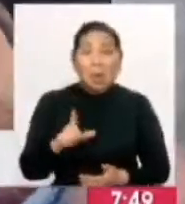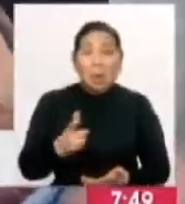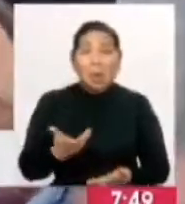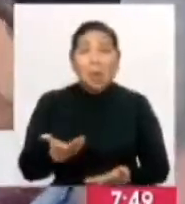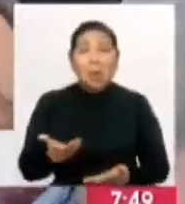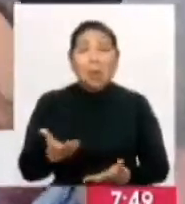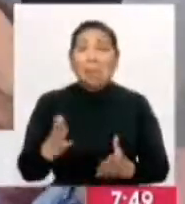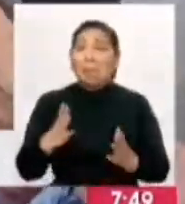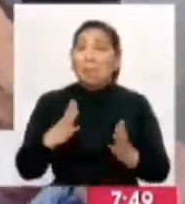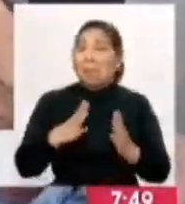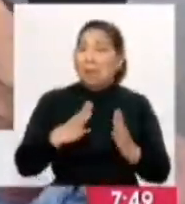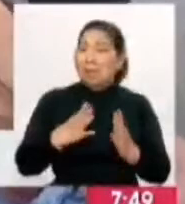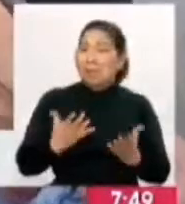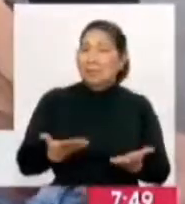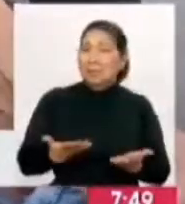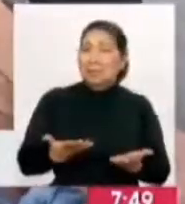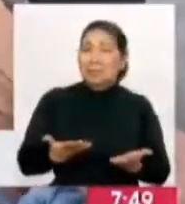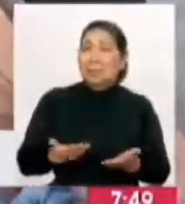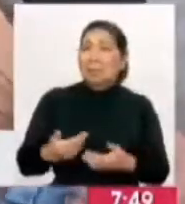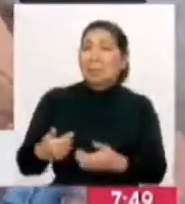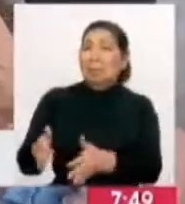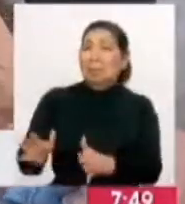pide sus vacaciones y